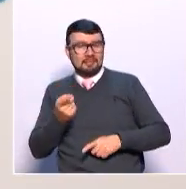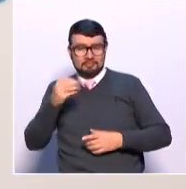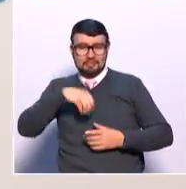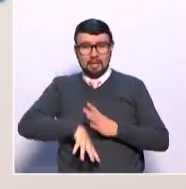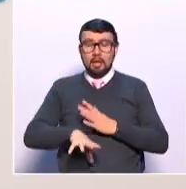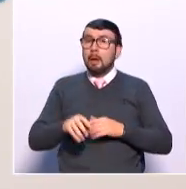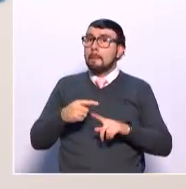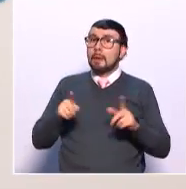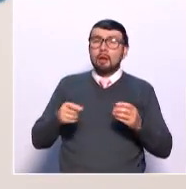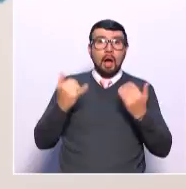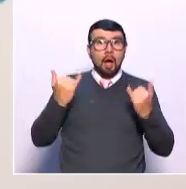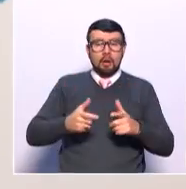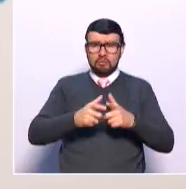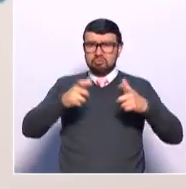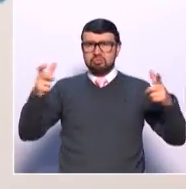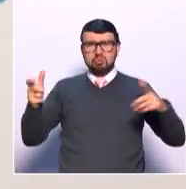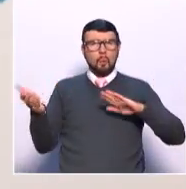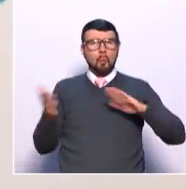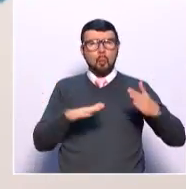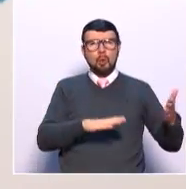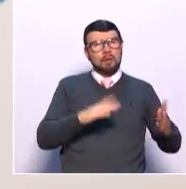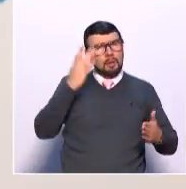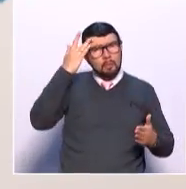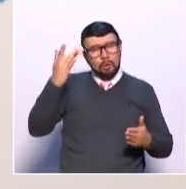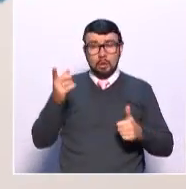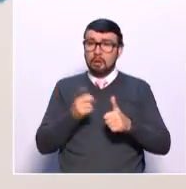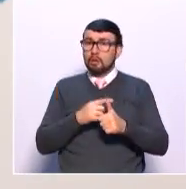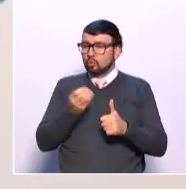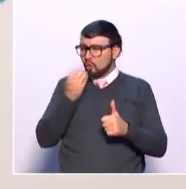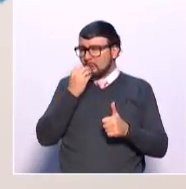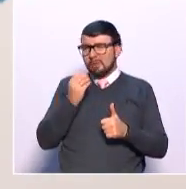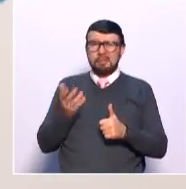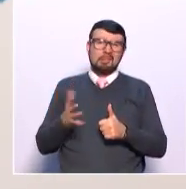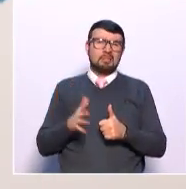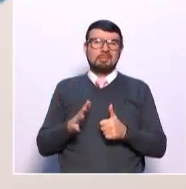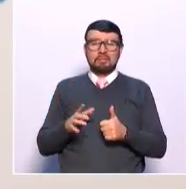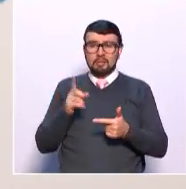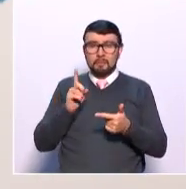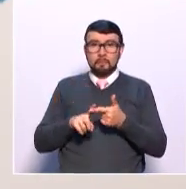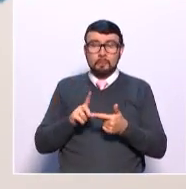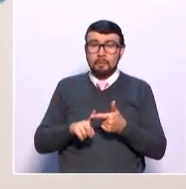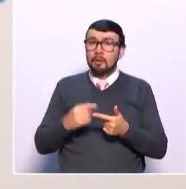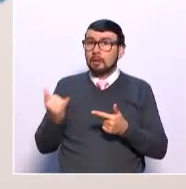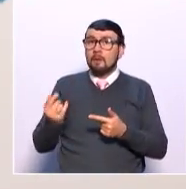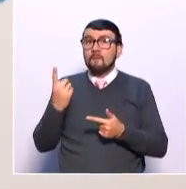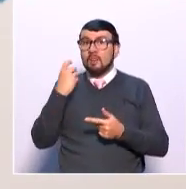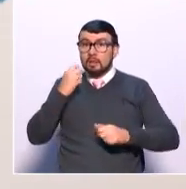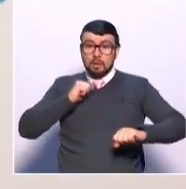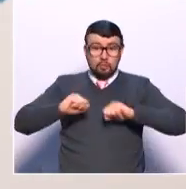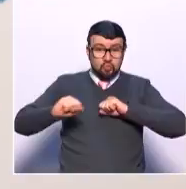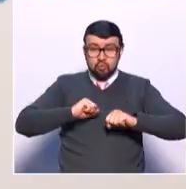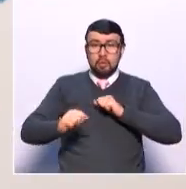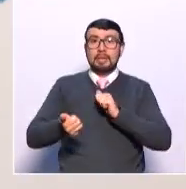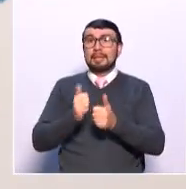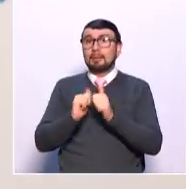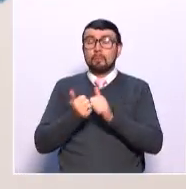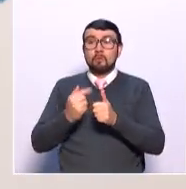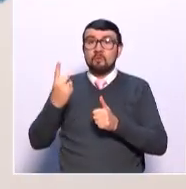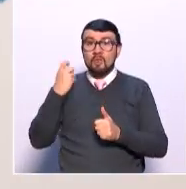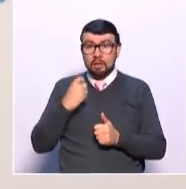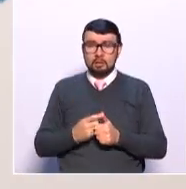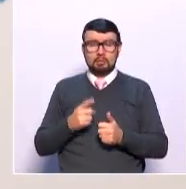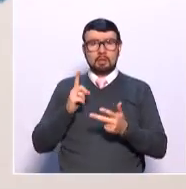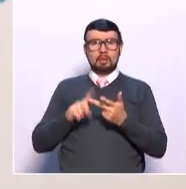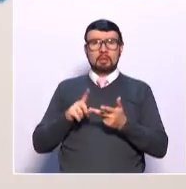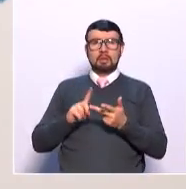muerte y de enfermedad la actualidad son la mala alimentación la falta de porte a descontextualizar